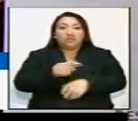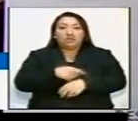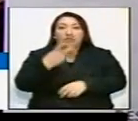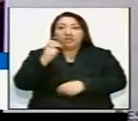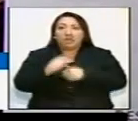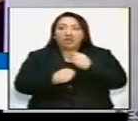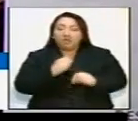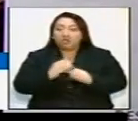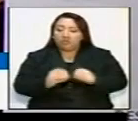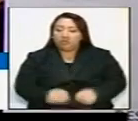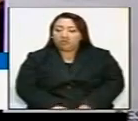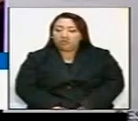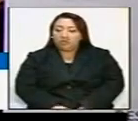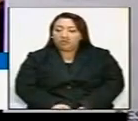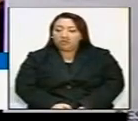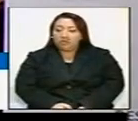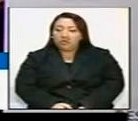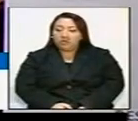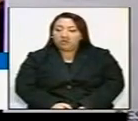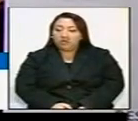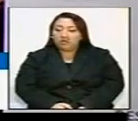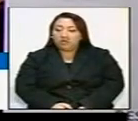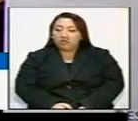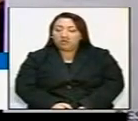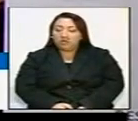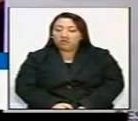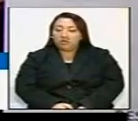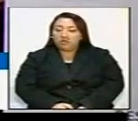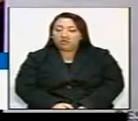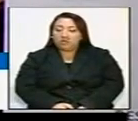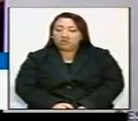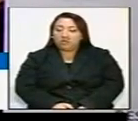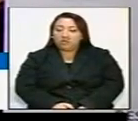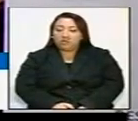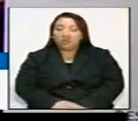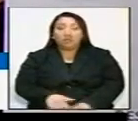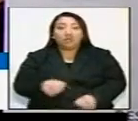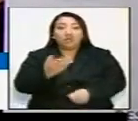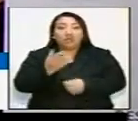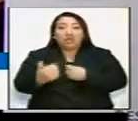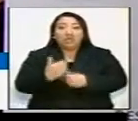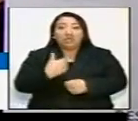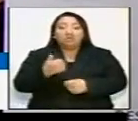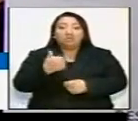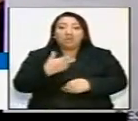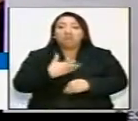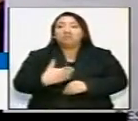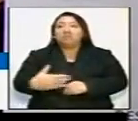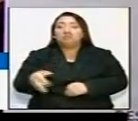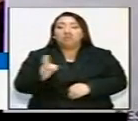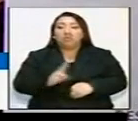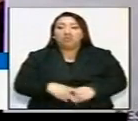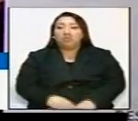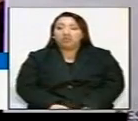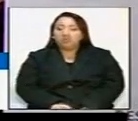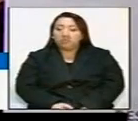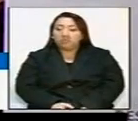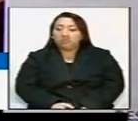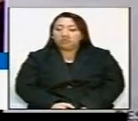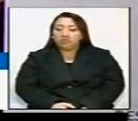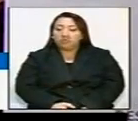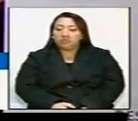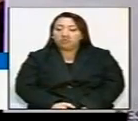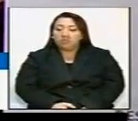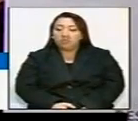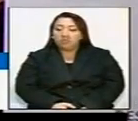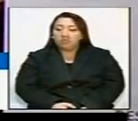años de la reforma. Y el ingreso, la ganancia de los ingresos, se distribuyeron muy bien a lo largo del país. Y